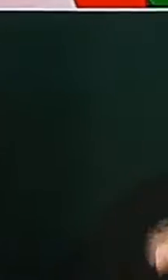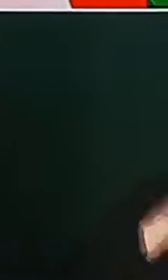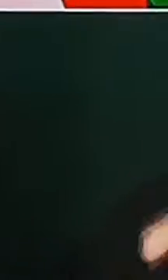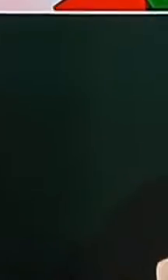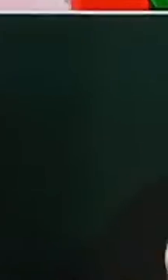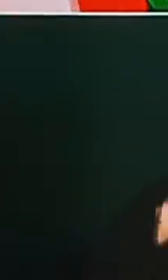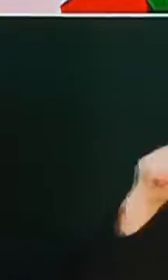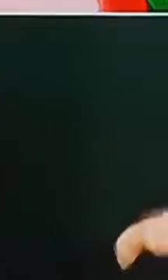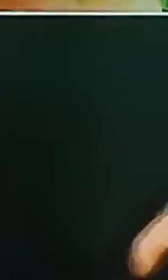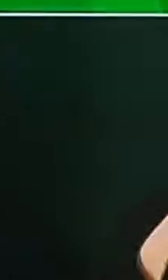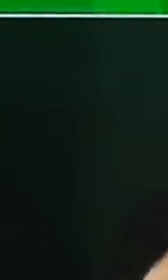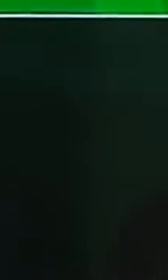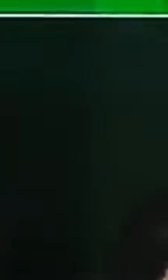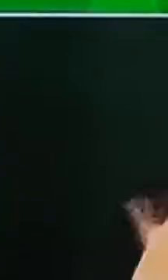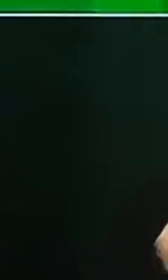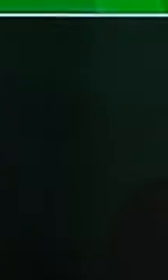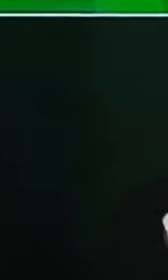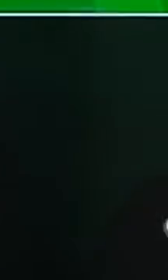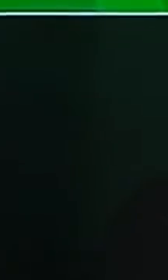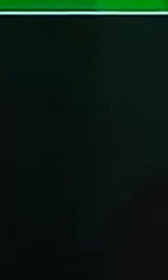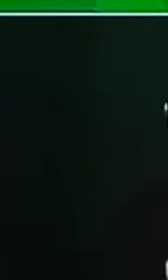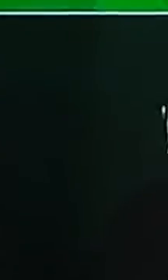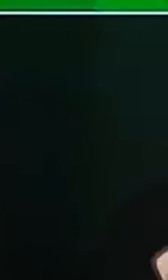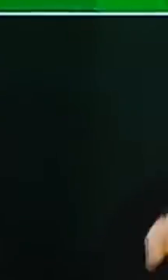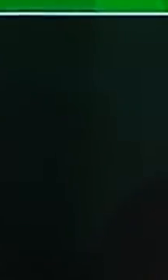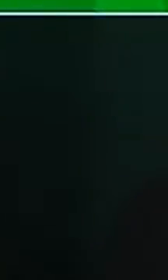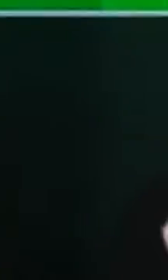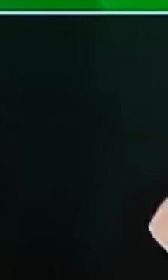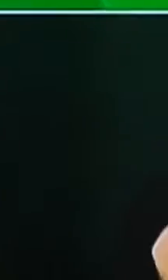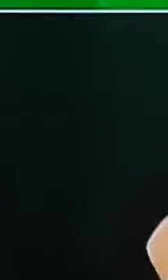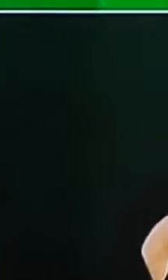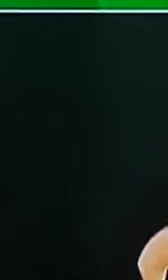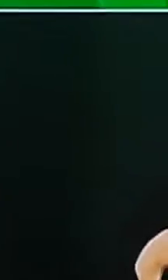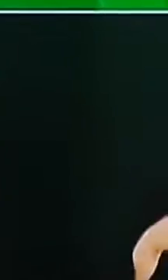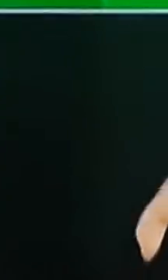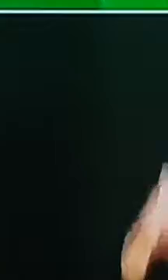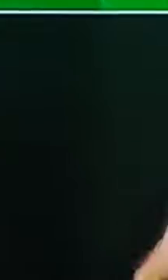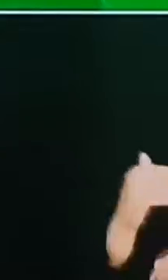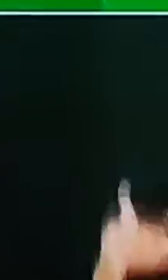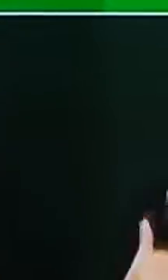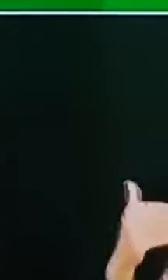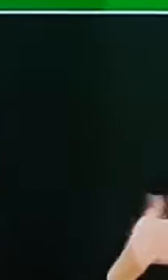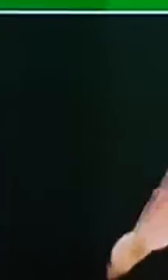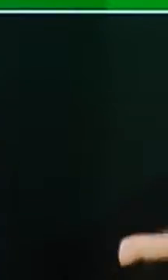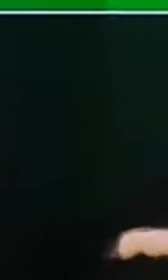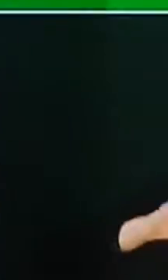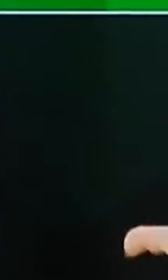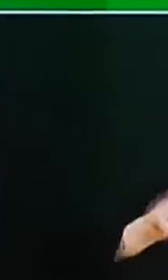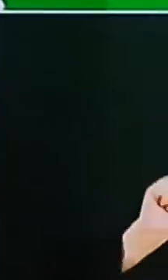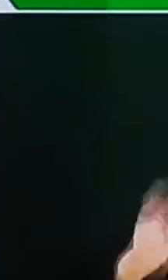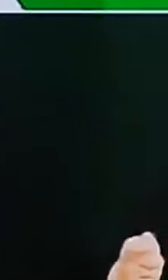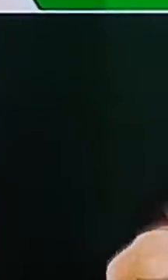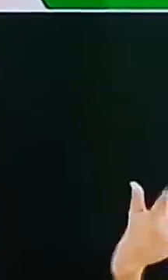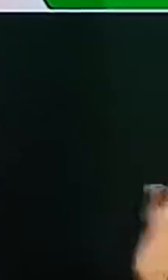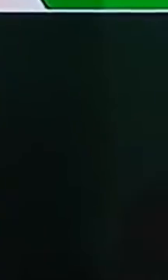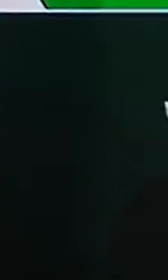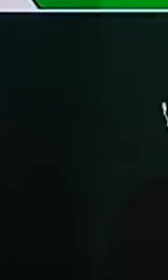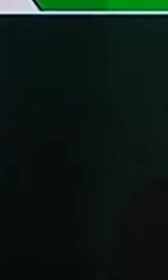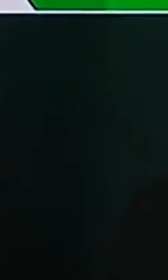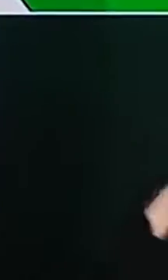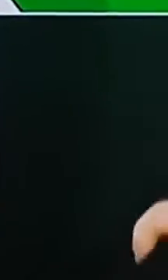los casos activos y realmente con este avance que se ha tenido, que hoy en día Sinaloa tiene una cobertura